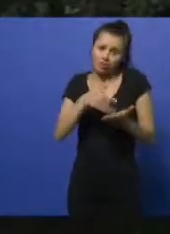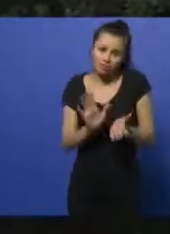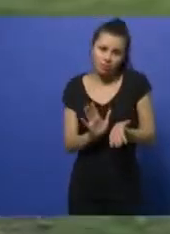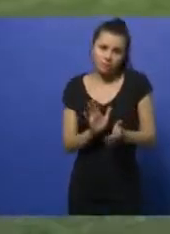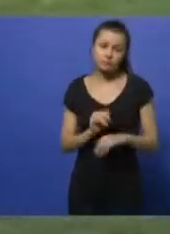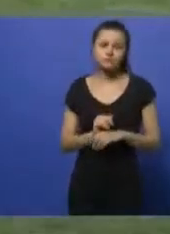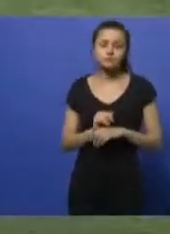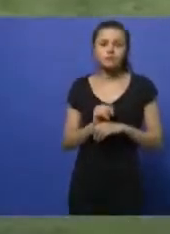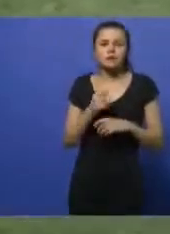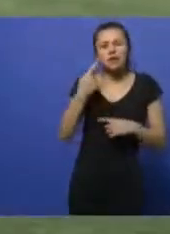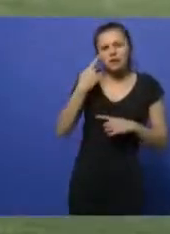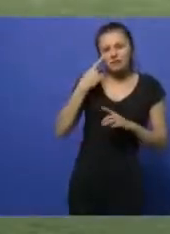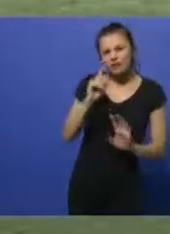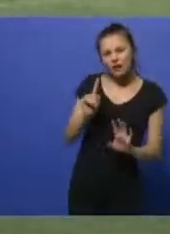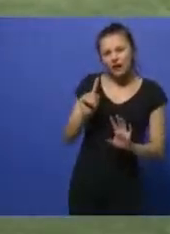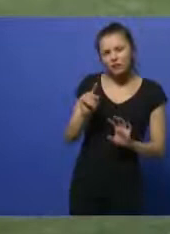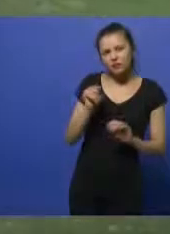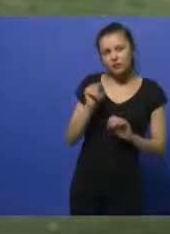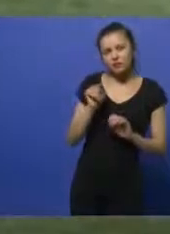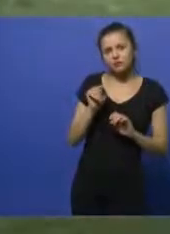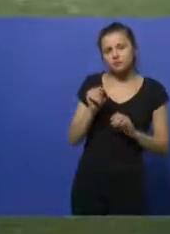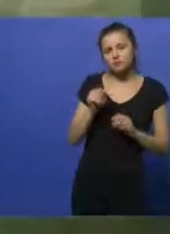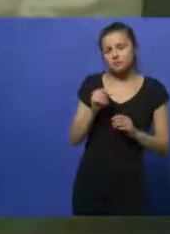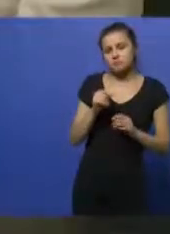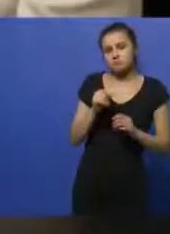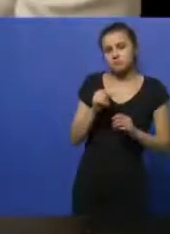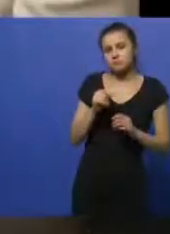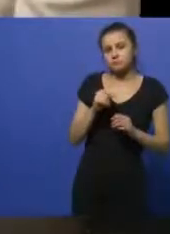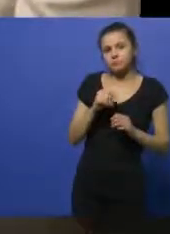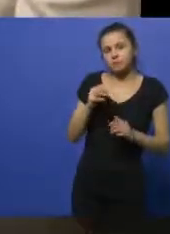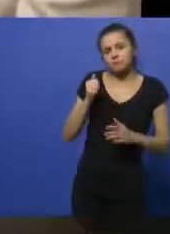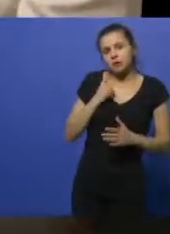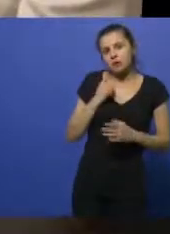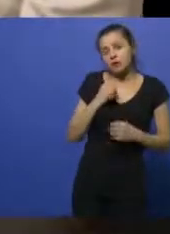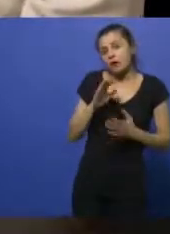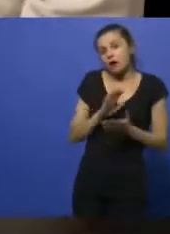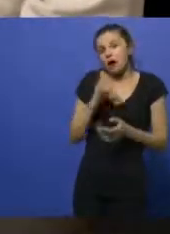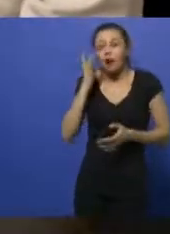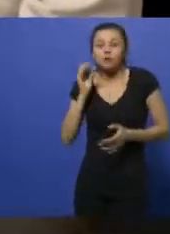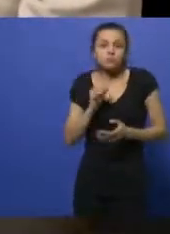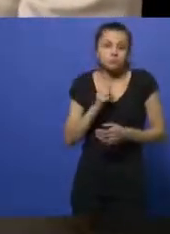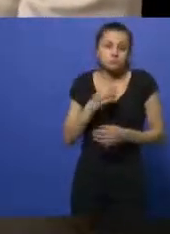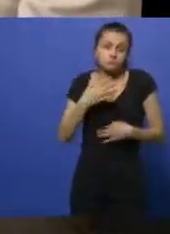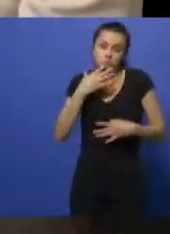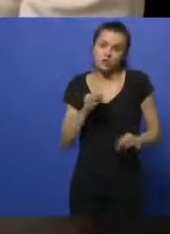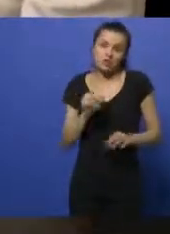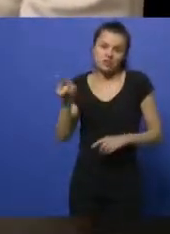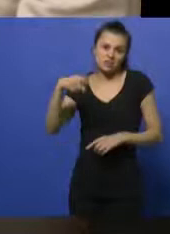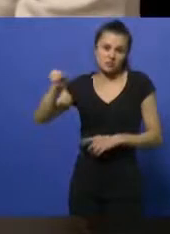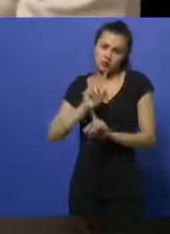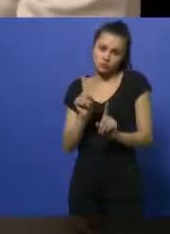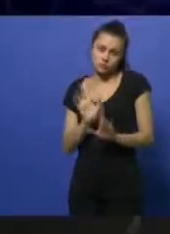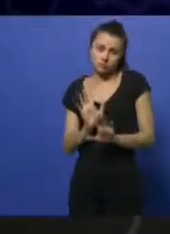mí no me extraña en absoluto y no espero nada bueno, digamos, de esta gente.